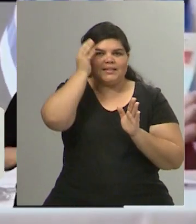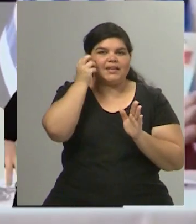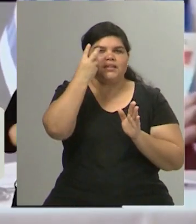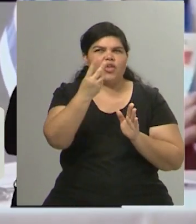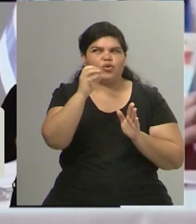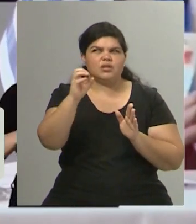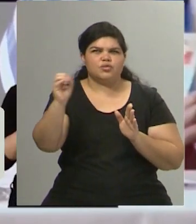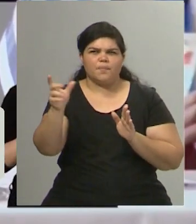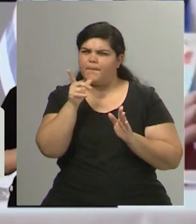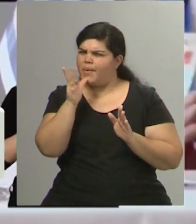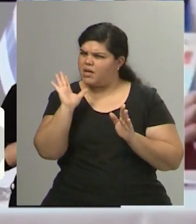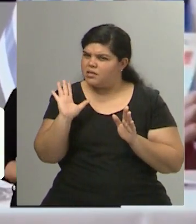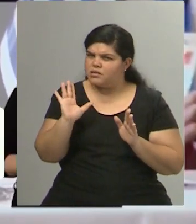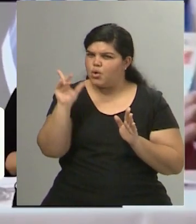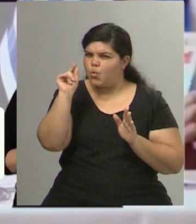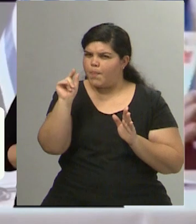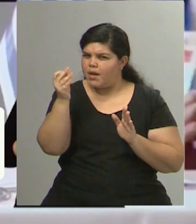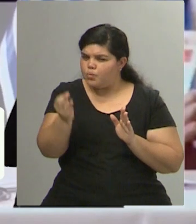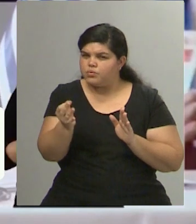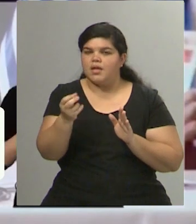3200, creo que es, 3200.